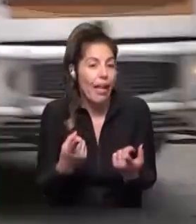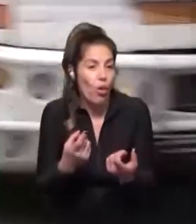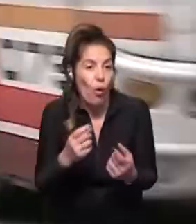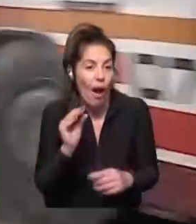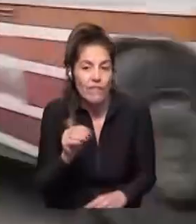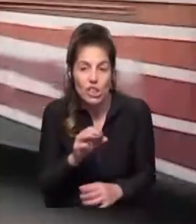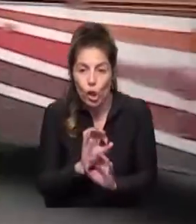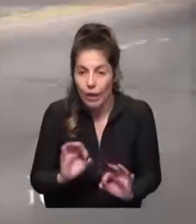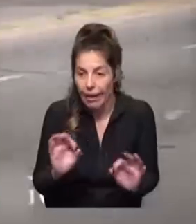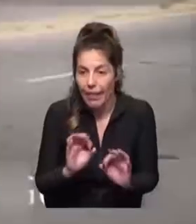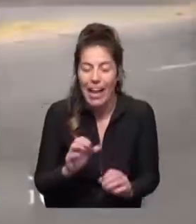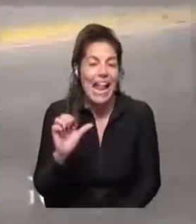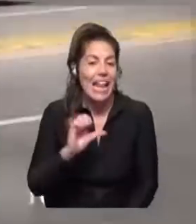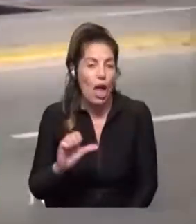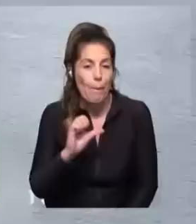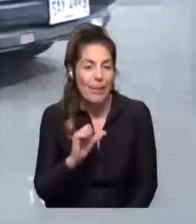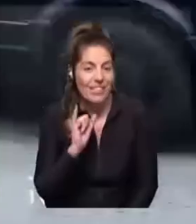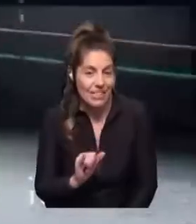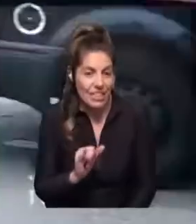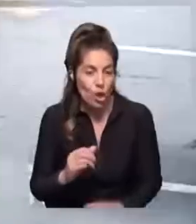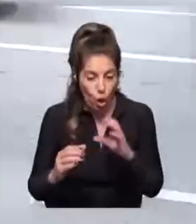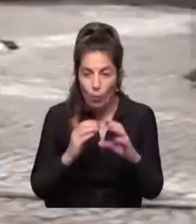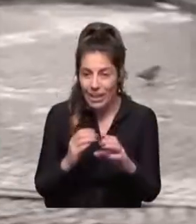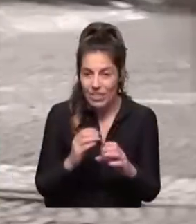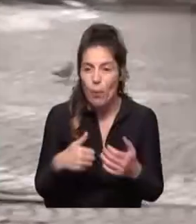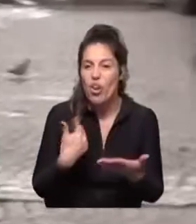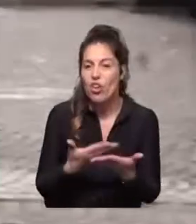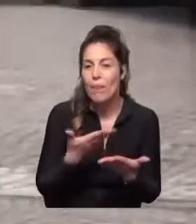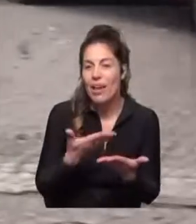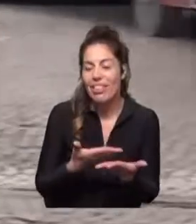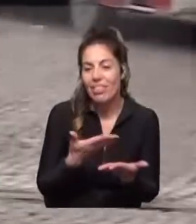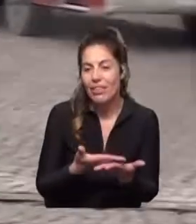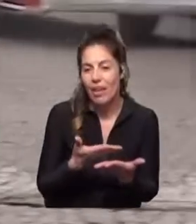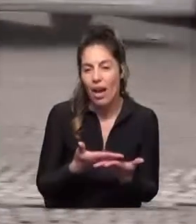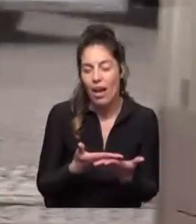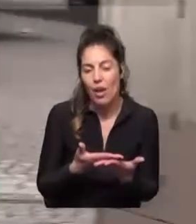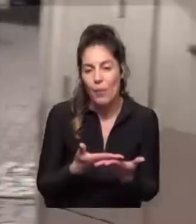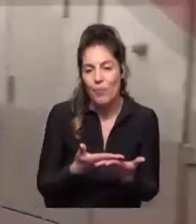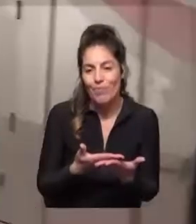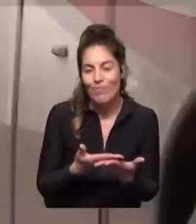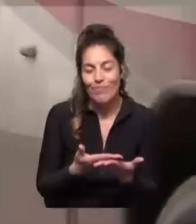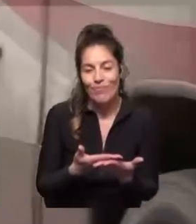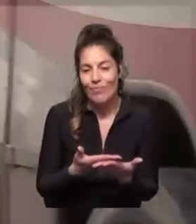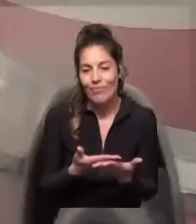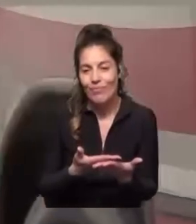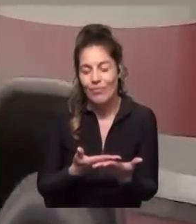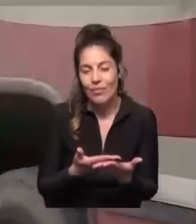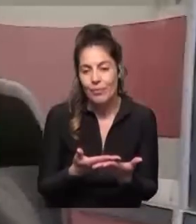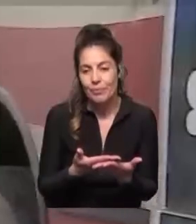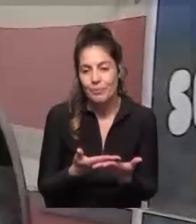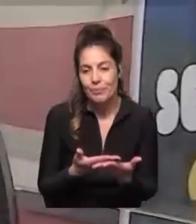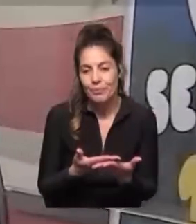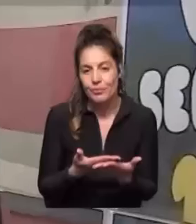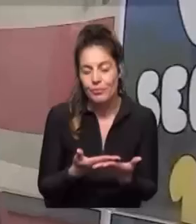la empresa si bien tenemos como comunicación la empresa lo que plantea es la insuficiencia de